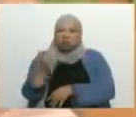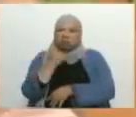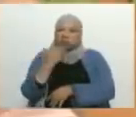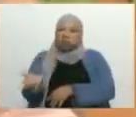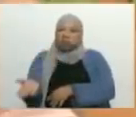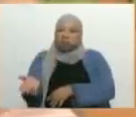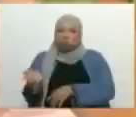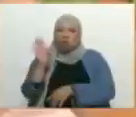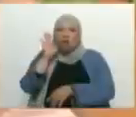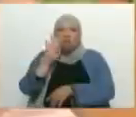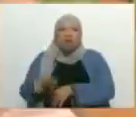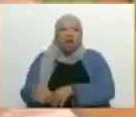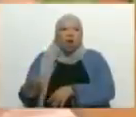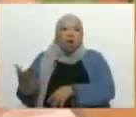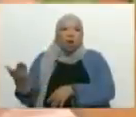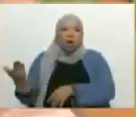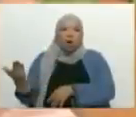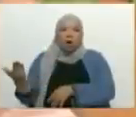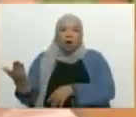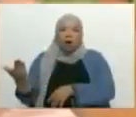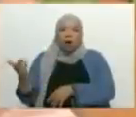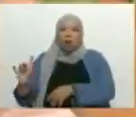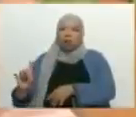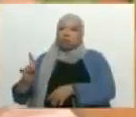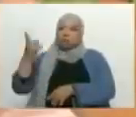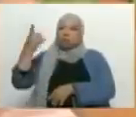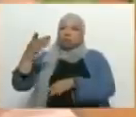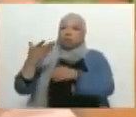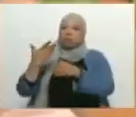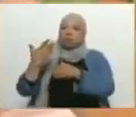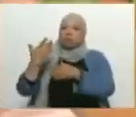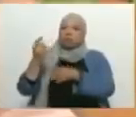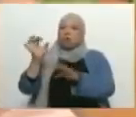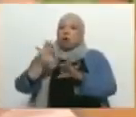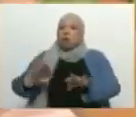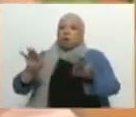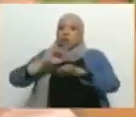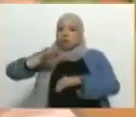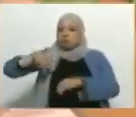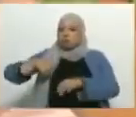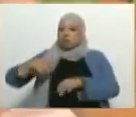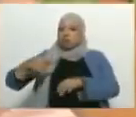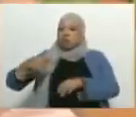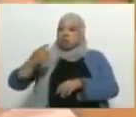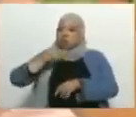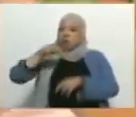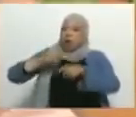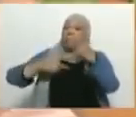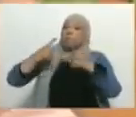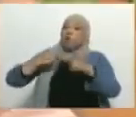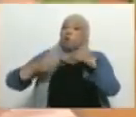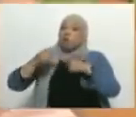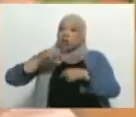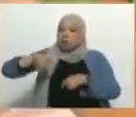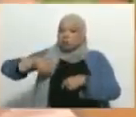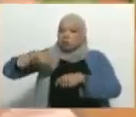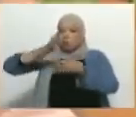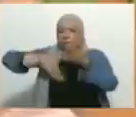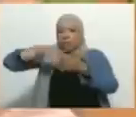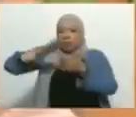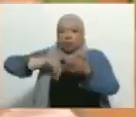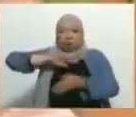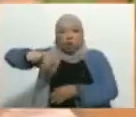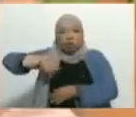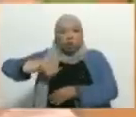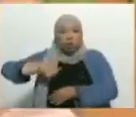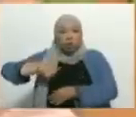¿Por qué pintan eso en la primera carrera? Con el permiso, es que nosotros fuimos los que le dimos la pintura. Nosotros le damos la pintura